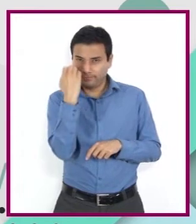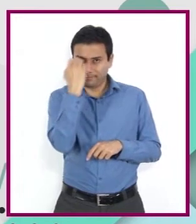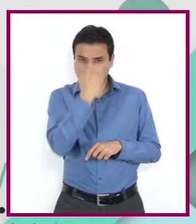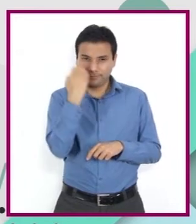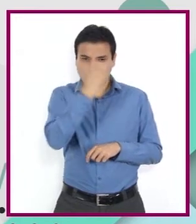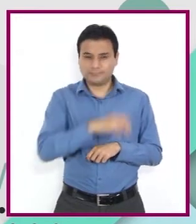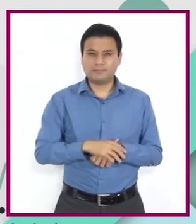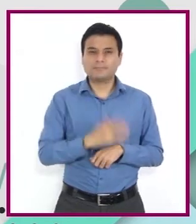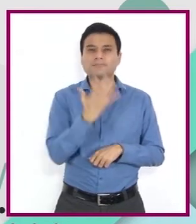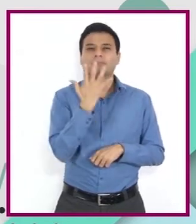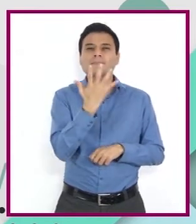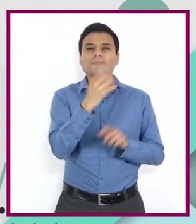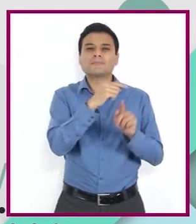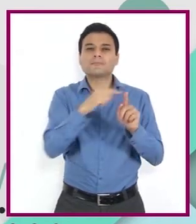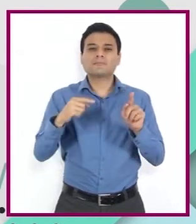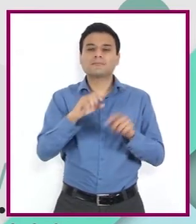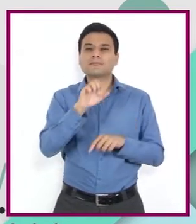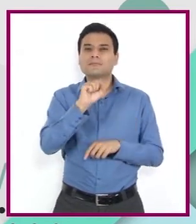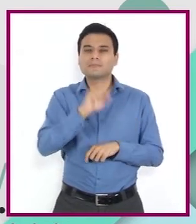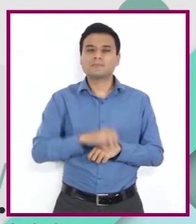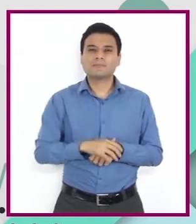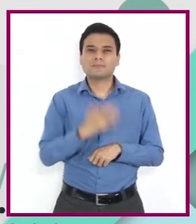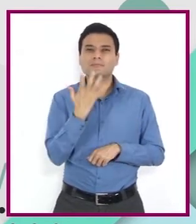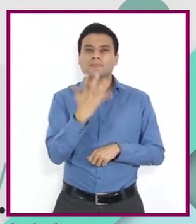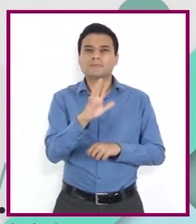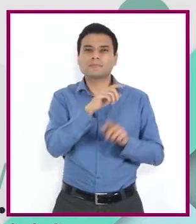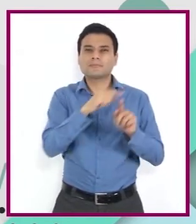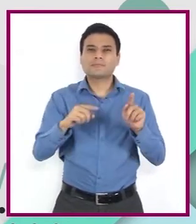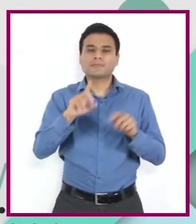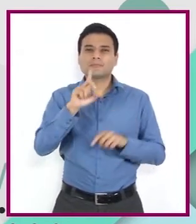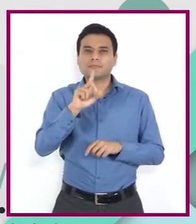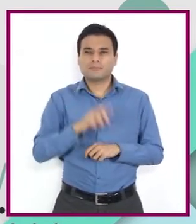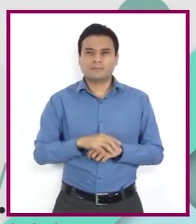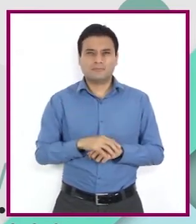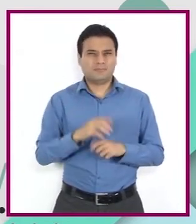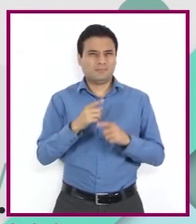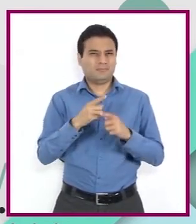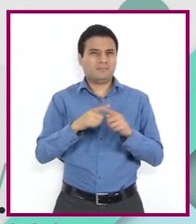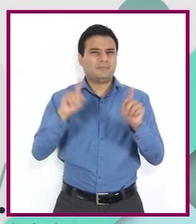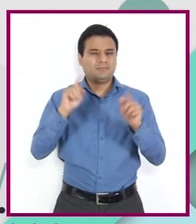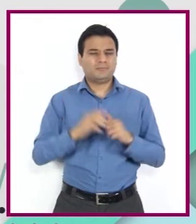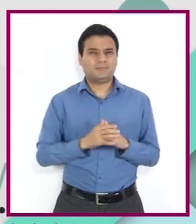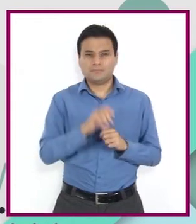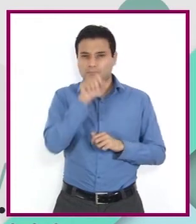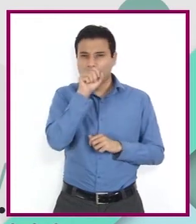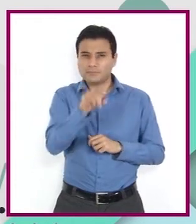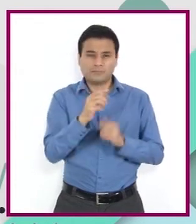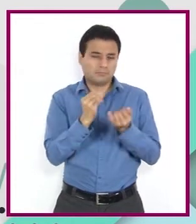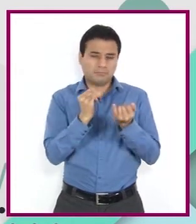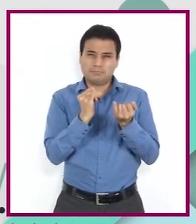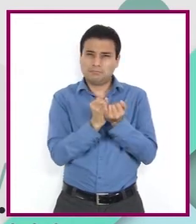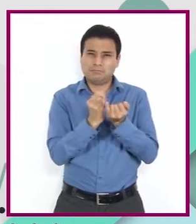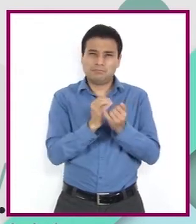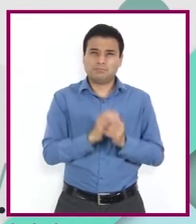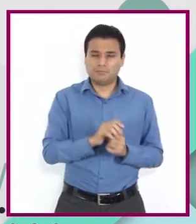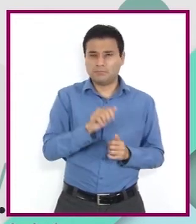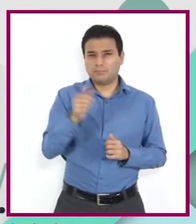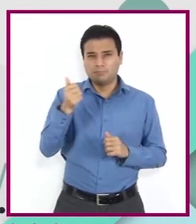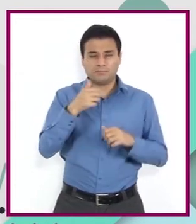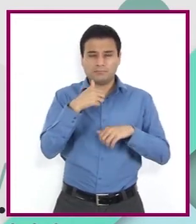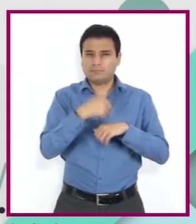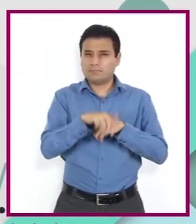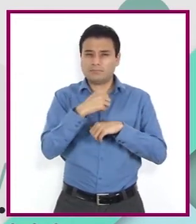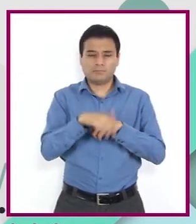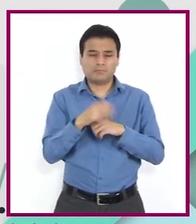10 entre 30, nos damos cuenta que el resultado es diferente. Lo mismo pasa con las demás parejas de datos.